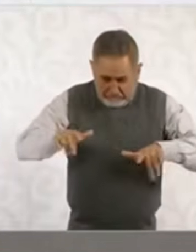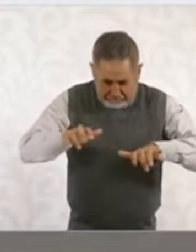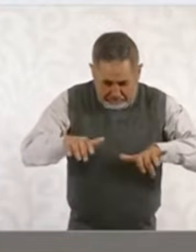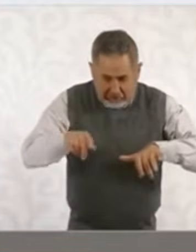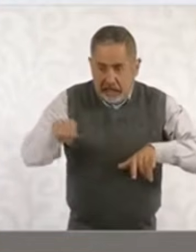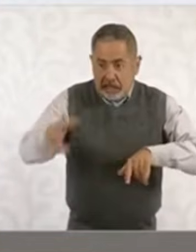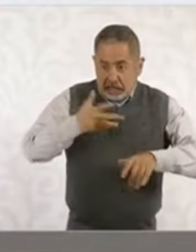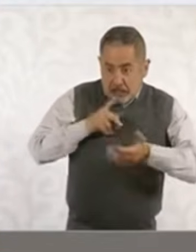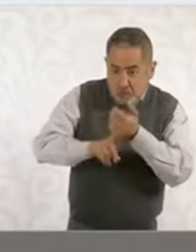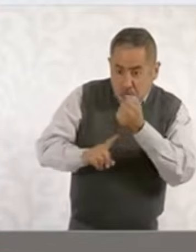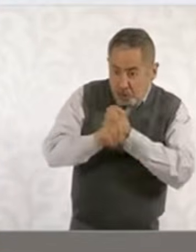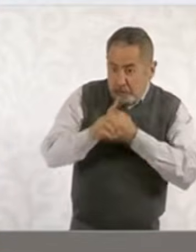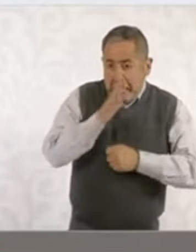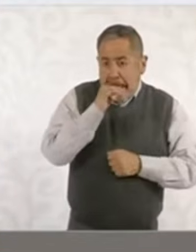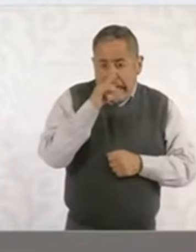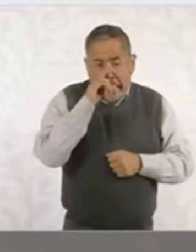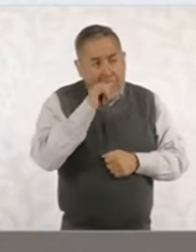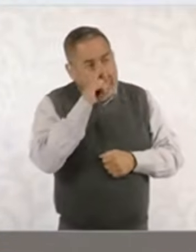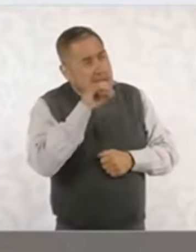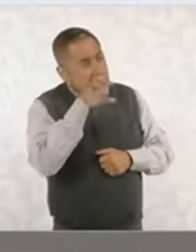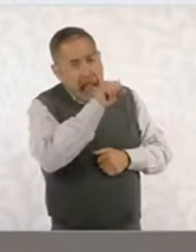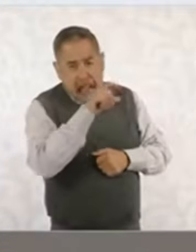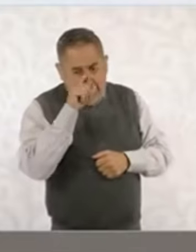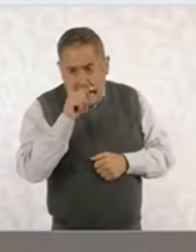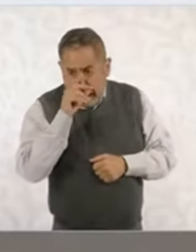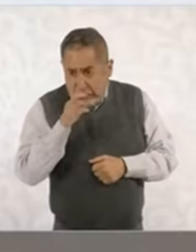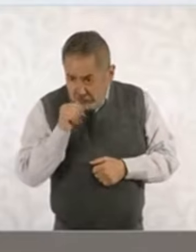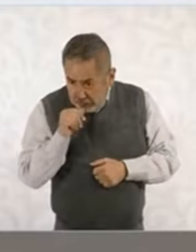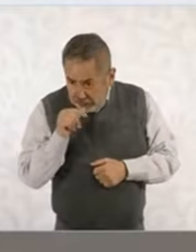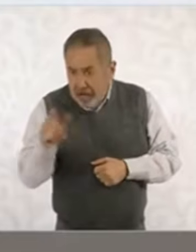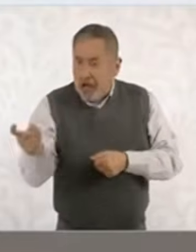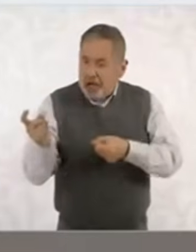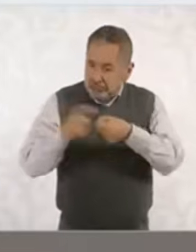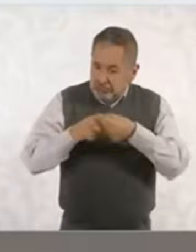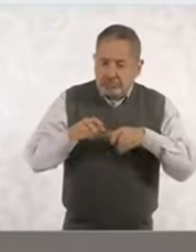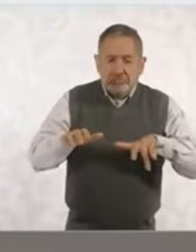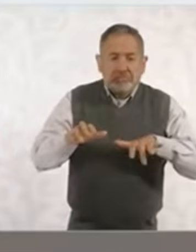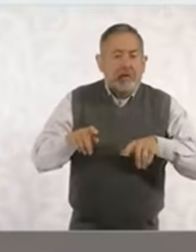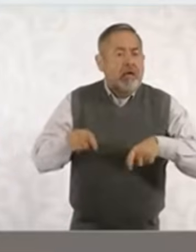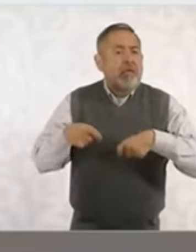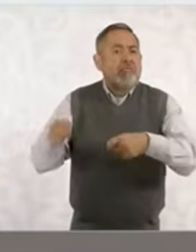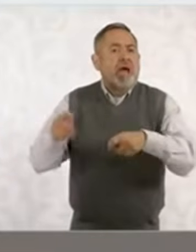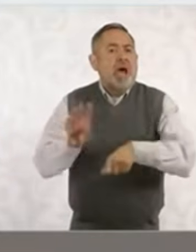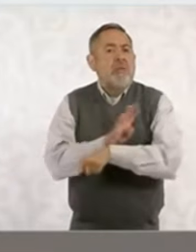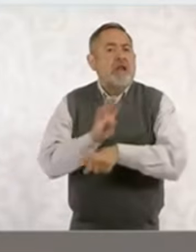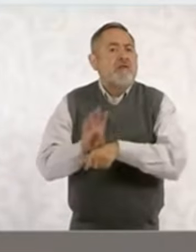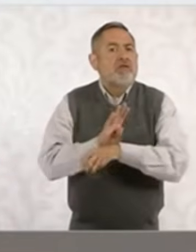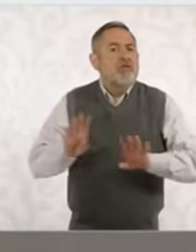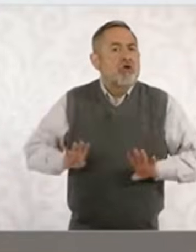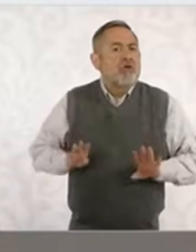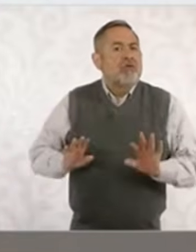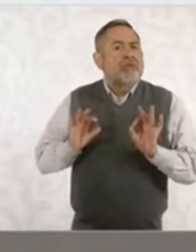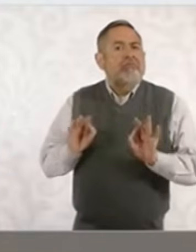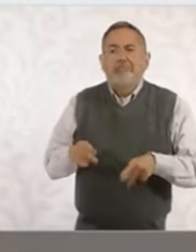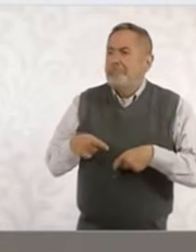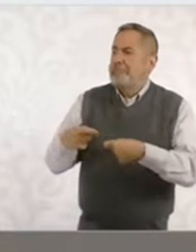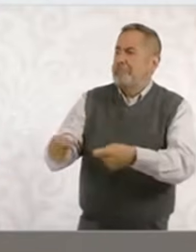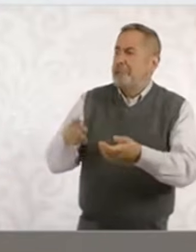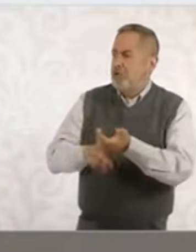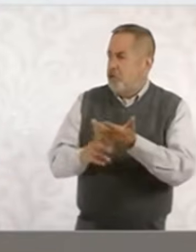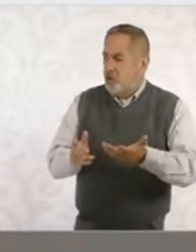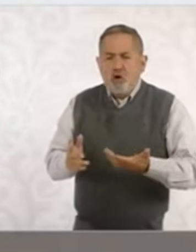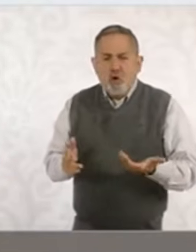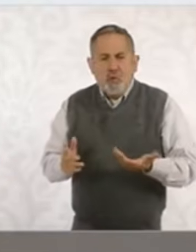este problema pueden consultar los beneficios que obtuvieron de esta reestructura. ¿Cómo ingresan